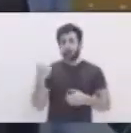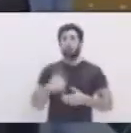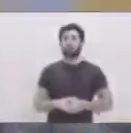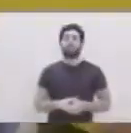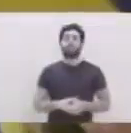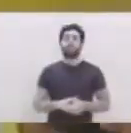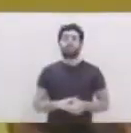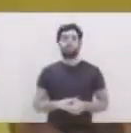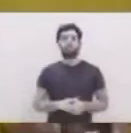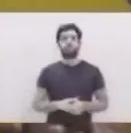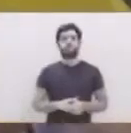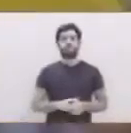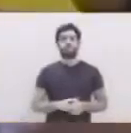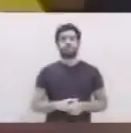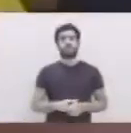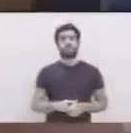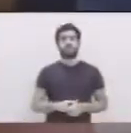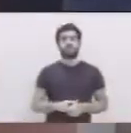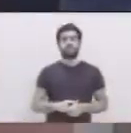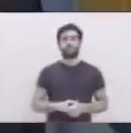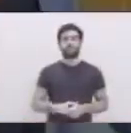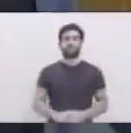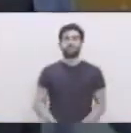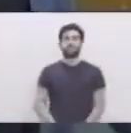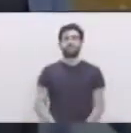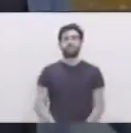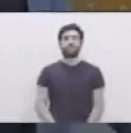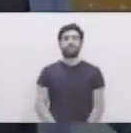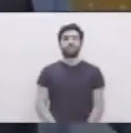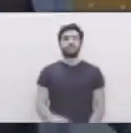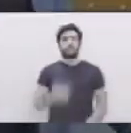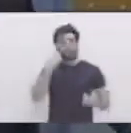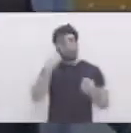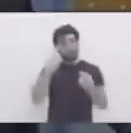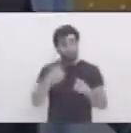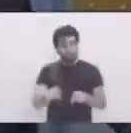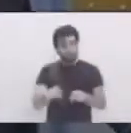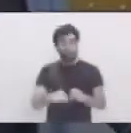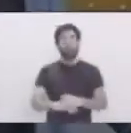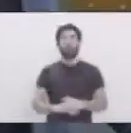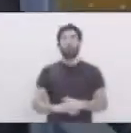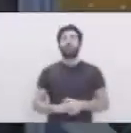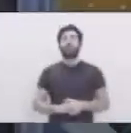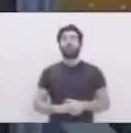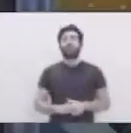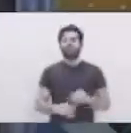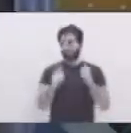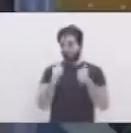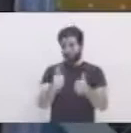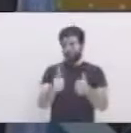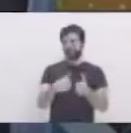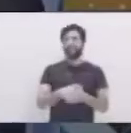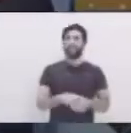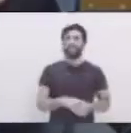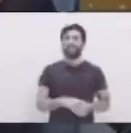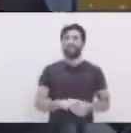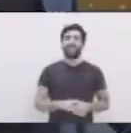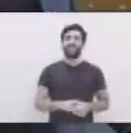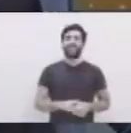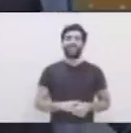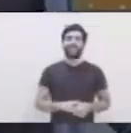poderle poner un poquito de lana y poderla poner. ¿De acuerdo? Entonces acá,